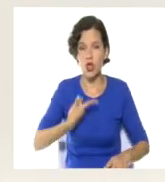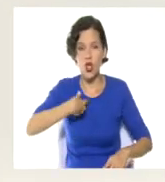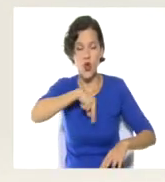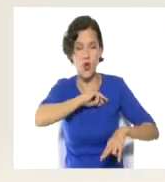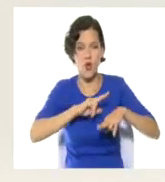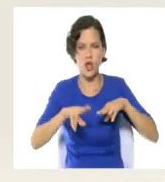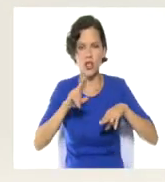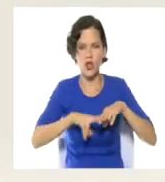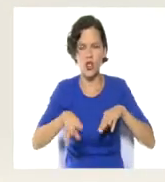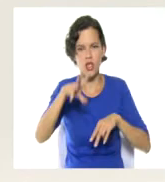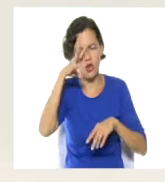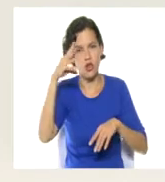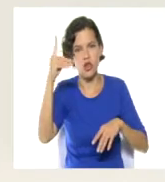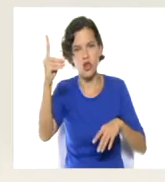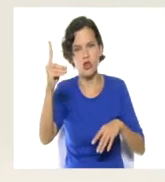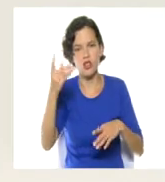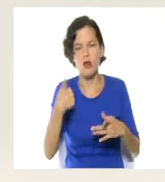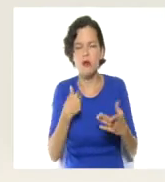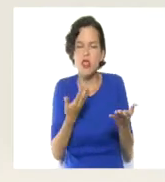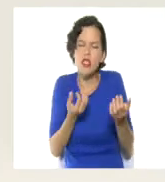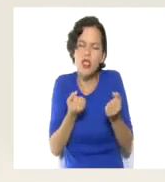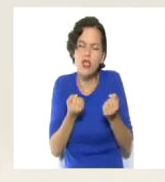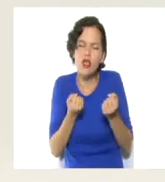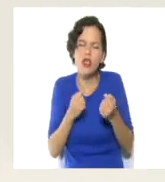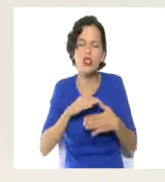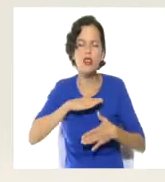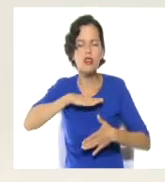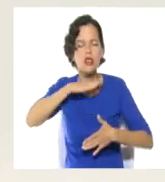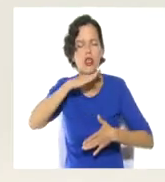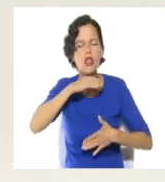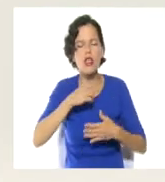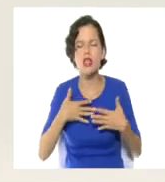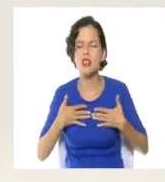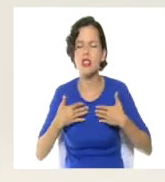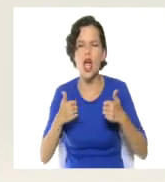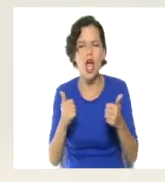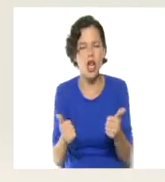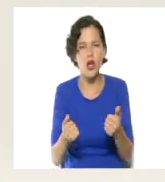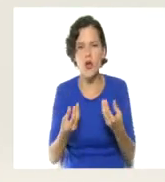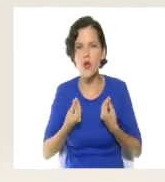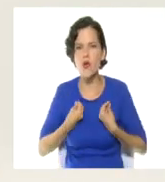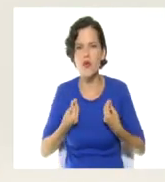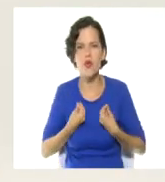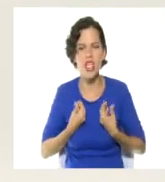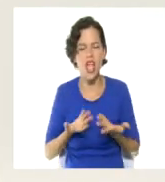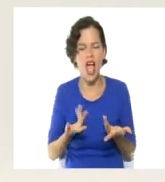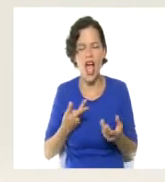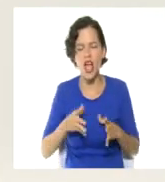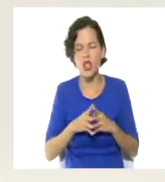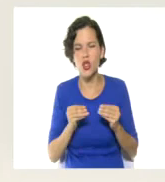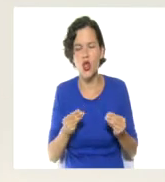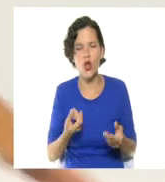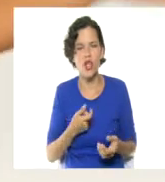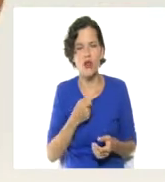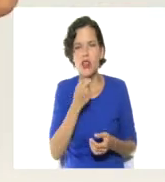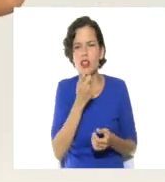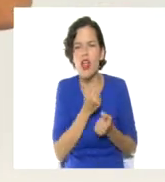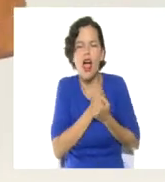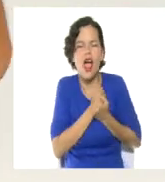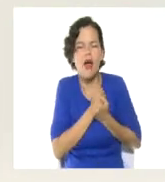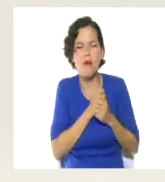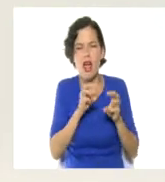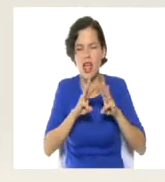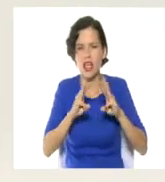Jesús, pidiéndole que llene de salud, vida, en abundancia a toda nuestra amada tierra. Quien